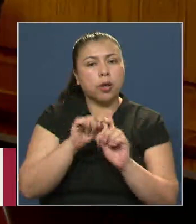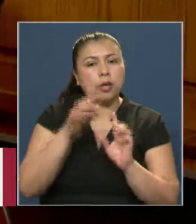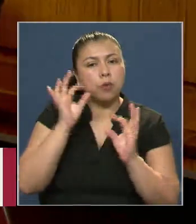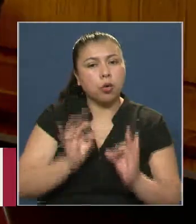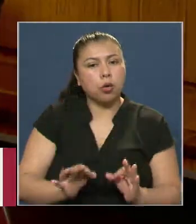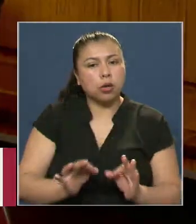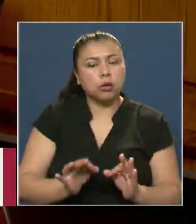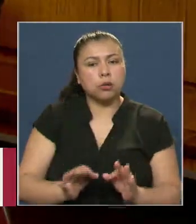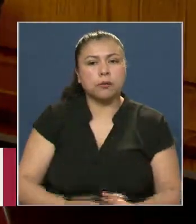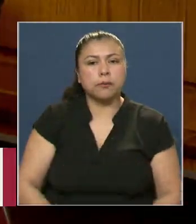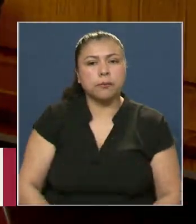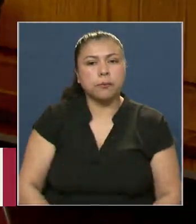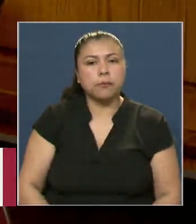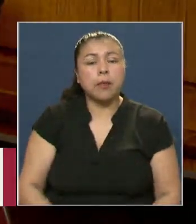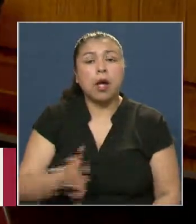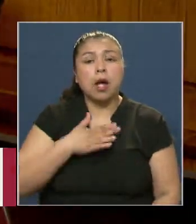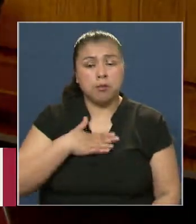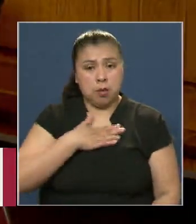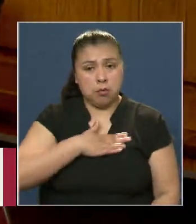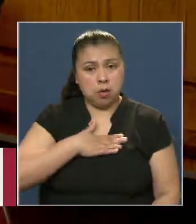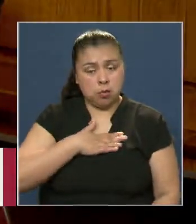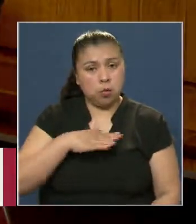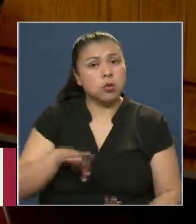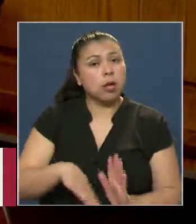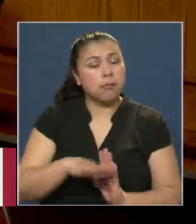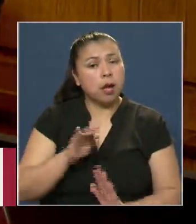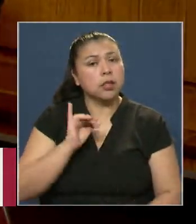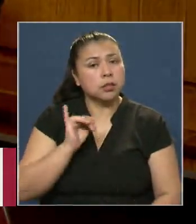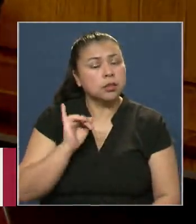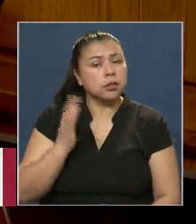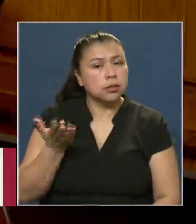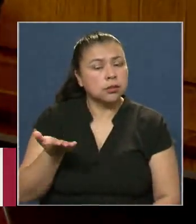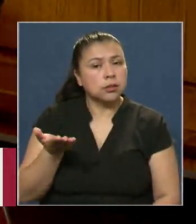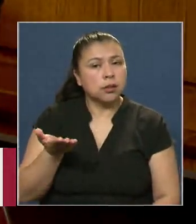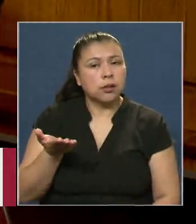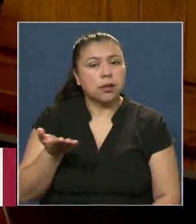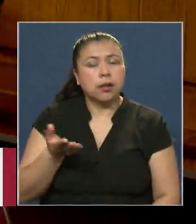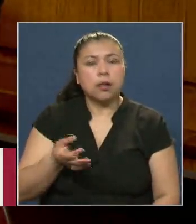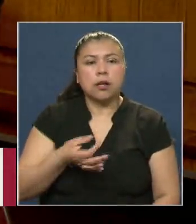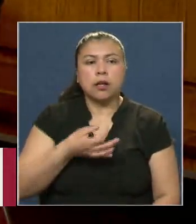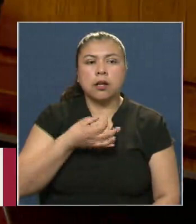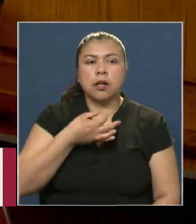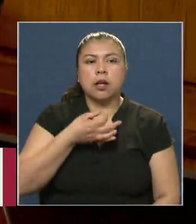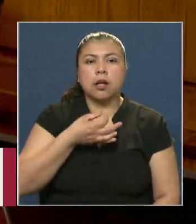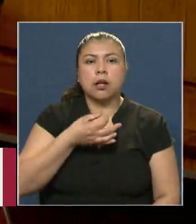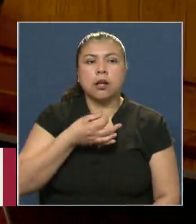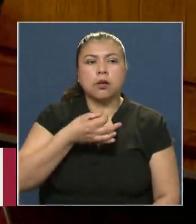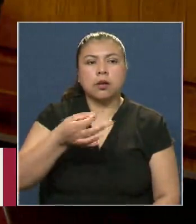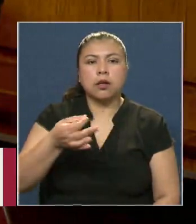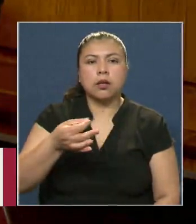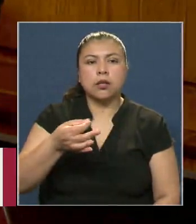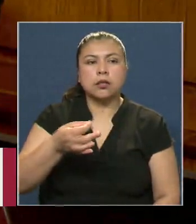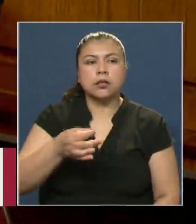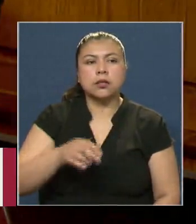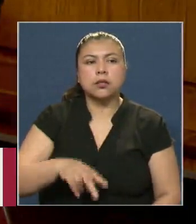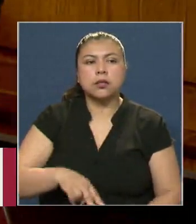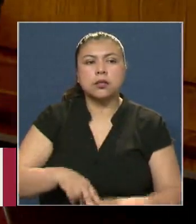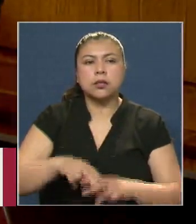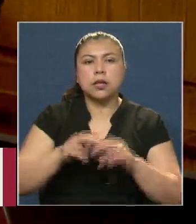correcto. A mí me gusta más, eso sí, lo que decide Hacienda llamarle